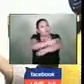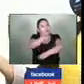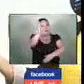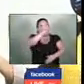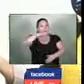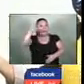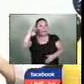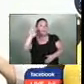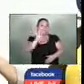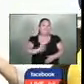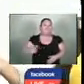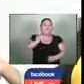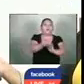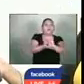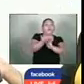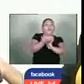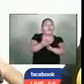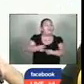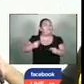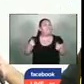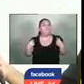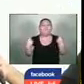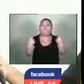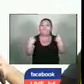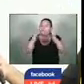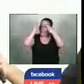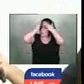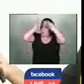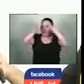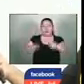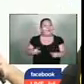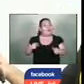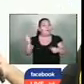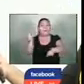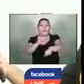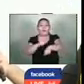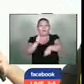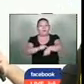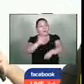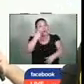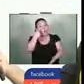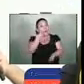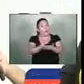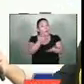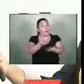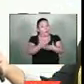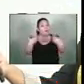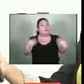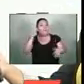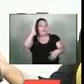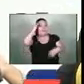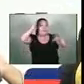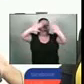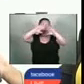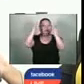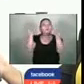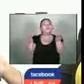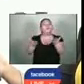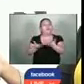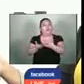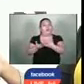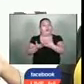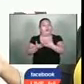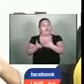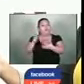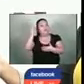el COVID-19 y esa clave ha sido el anticiparnos, tomar decisiones oportunas. Y una de las evidencias que está a nivel internacional dando mucho